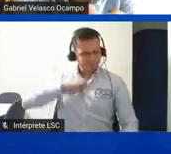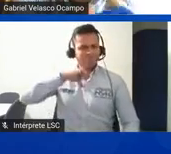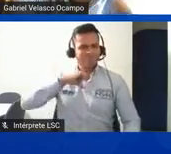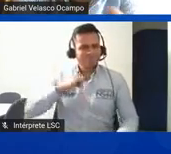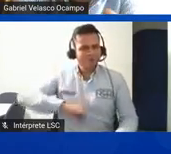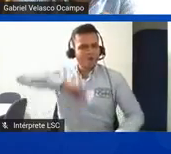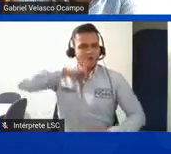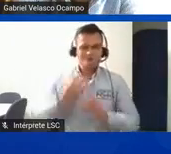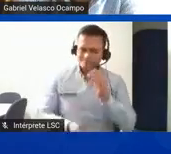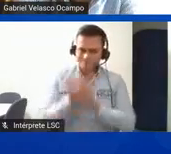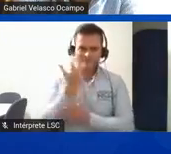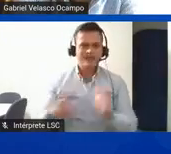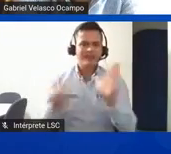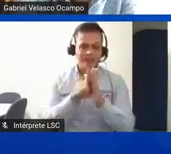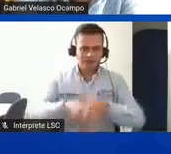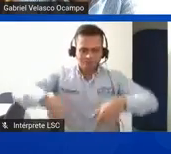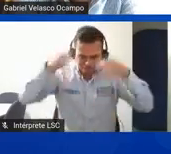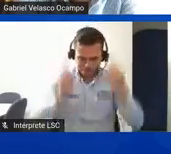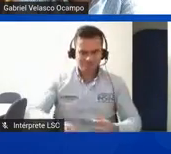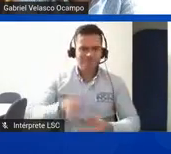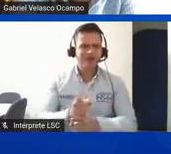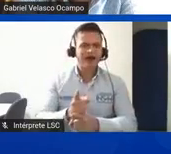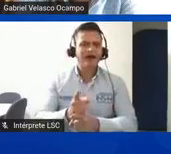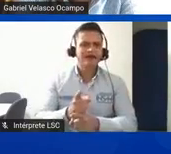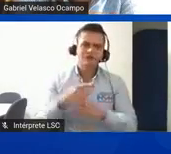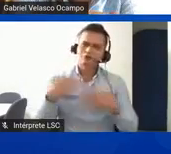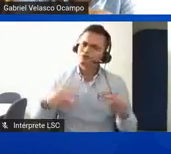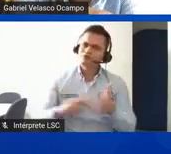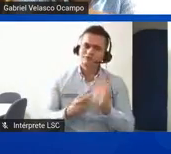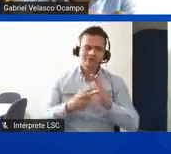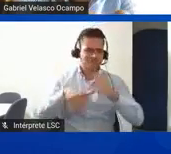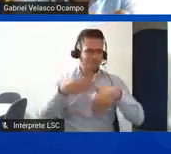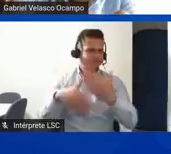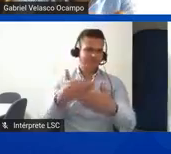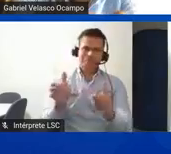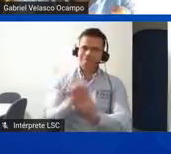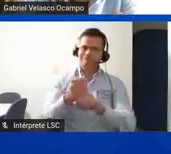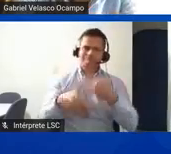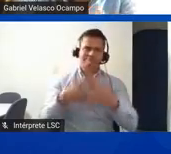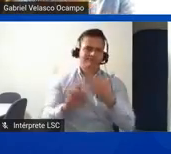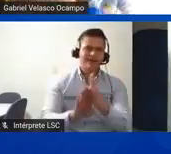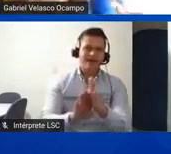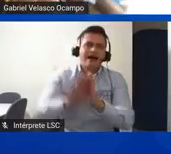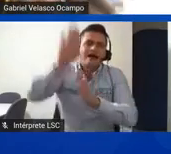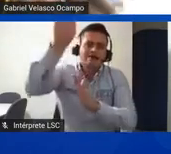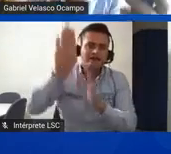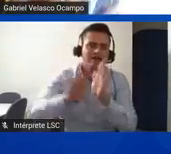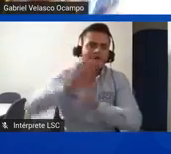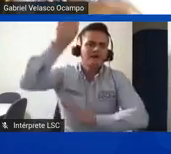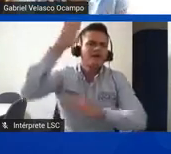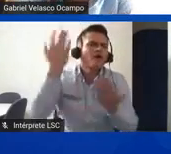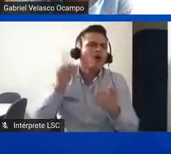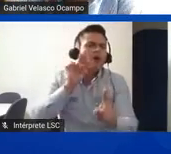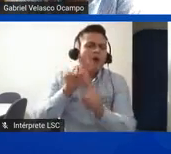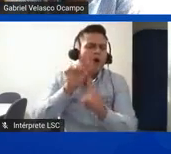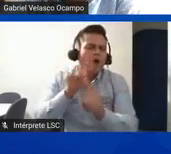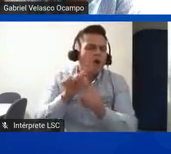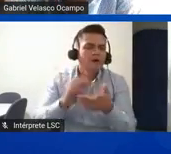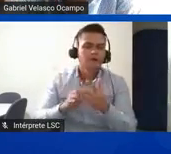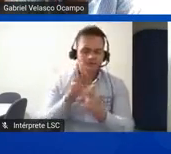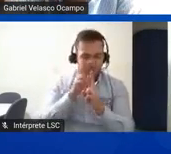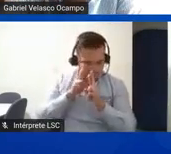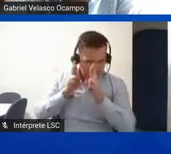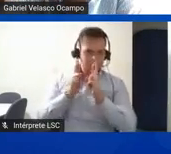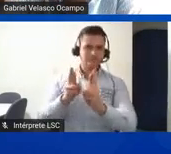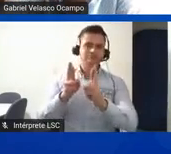esta ley realidad y generar un avance tan importante para el reconocimiento de la